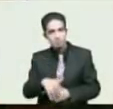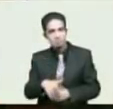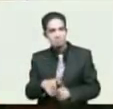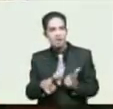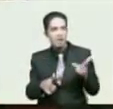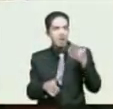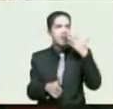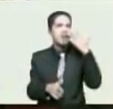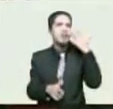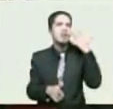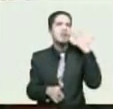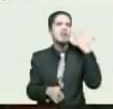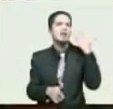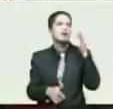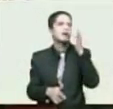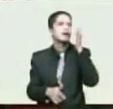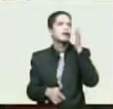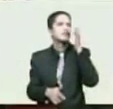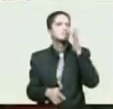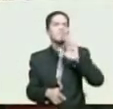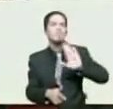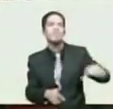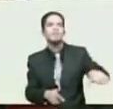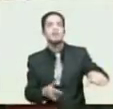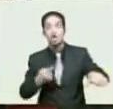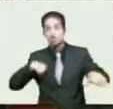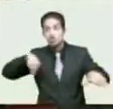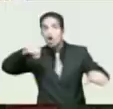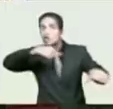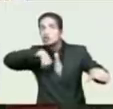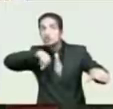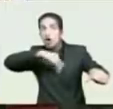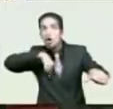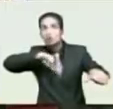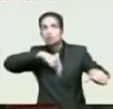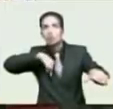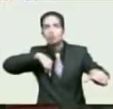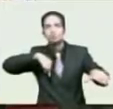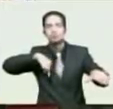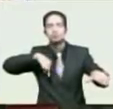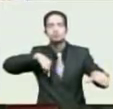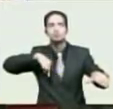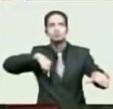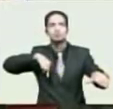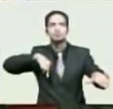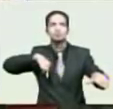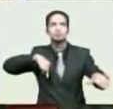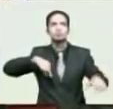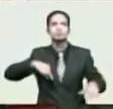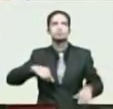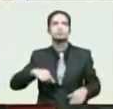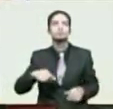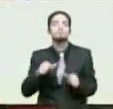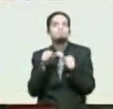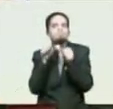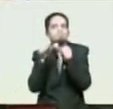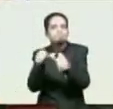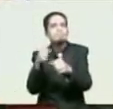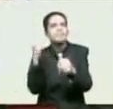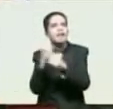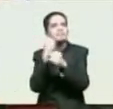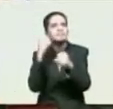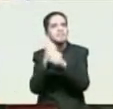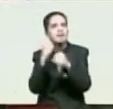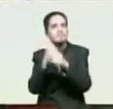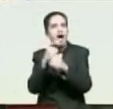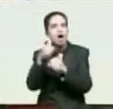señoronas. Nos toca a nosotros, compañeros y compañeras, continuar el trabajo que